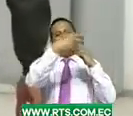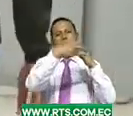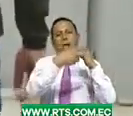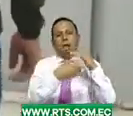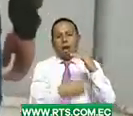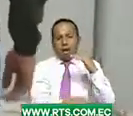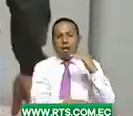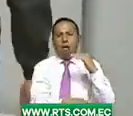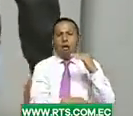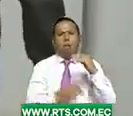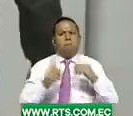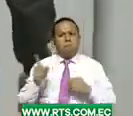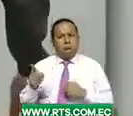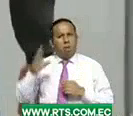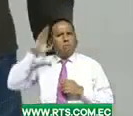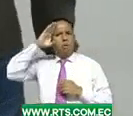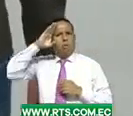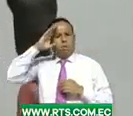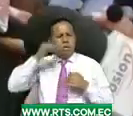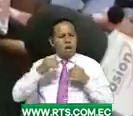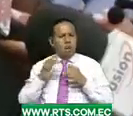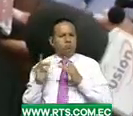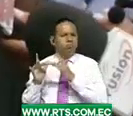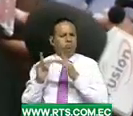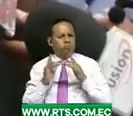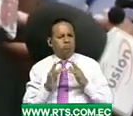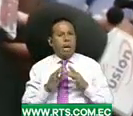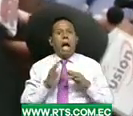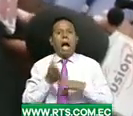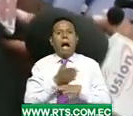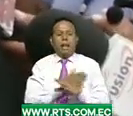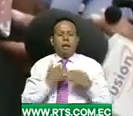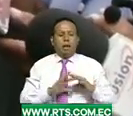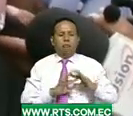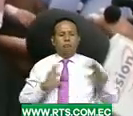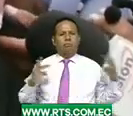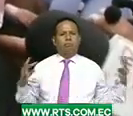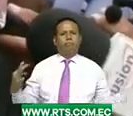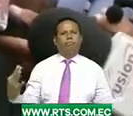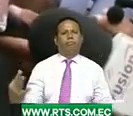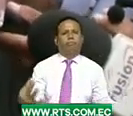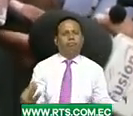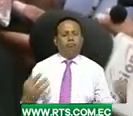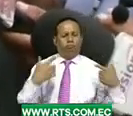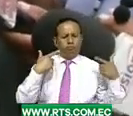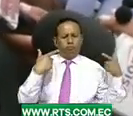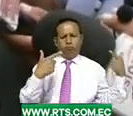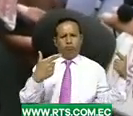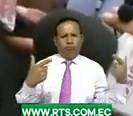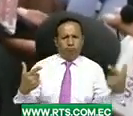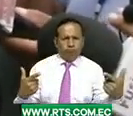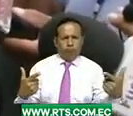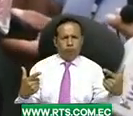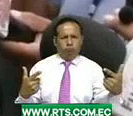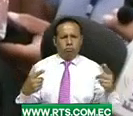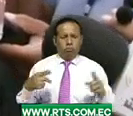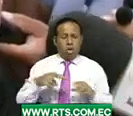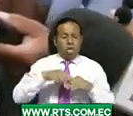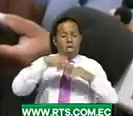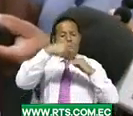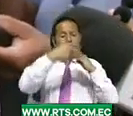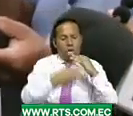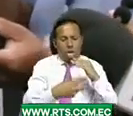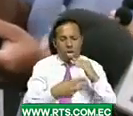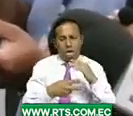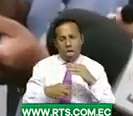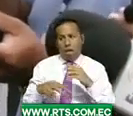institución policial trabaja de manera coordinada, ya acercó la manzana donde posiblemente teníamos la información. Inmediatamente pudo ser ubicado en el momento que